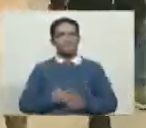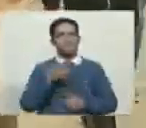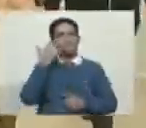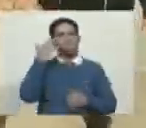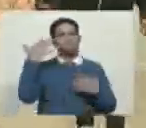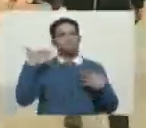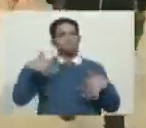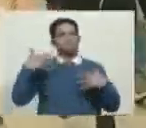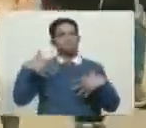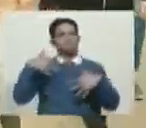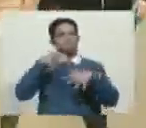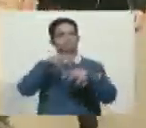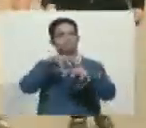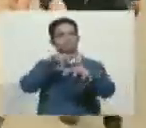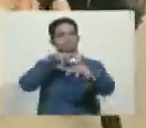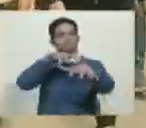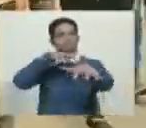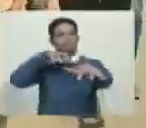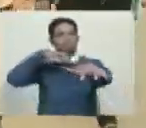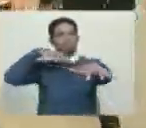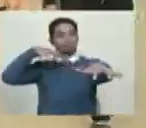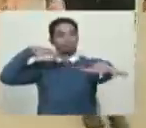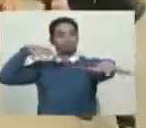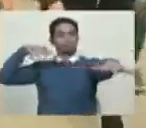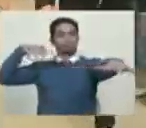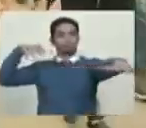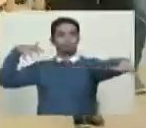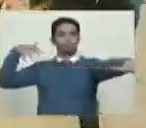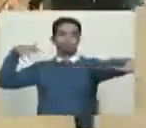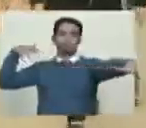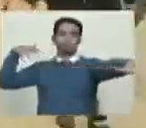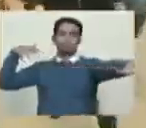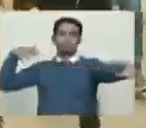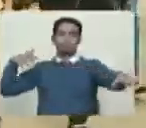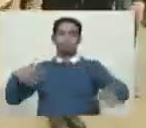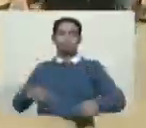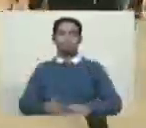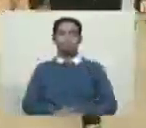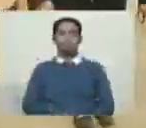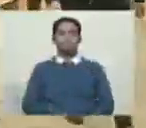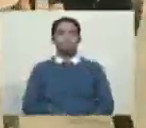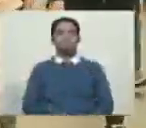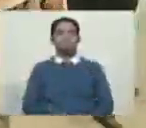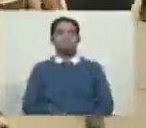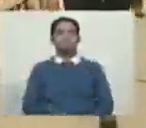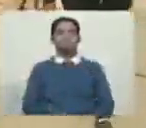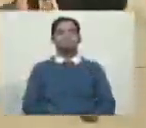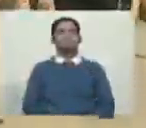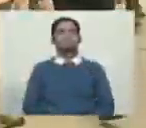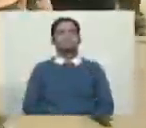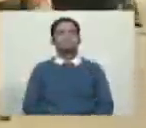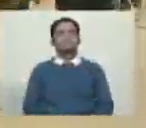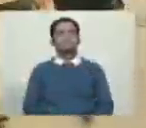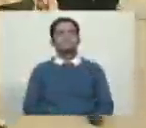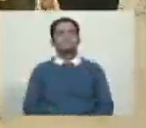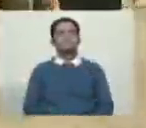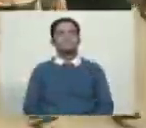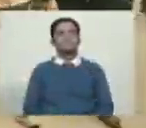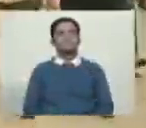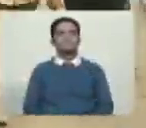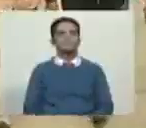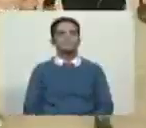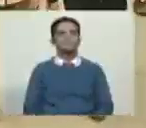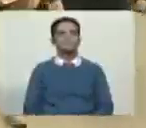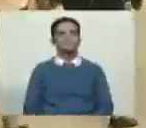mostrarles en este preciso instante de lo que significa este evento en este día 30 de enero